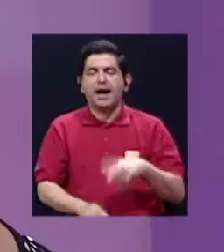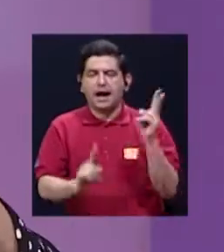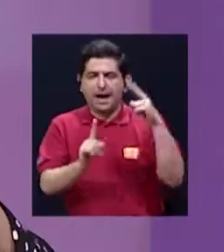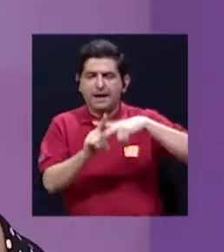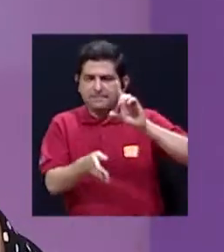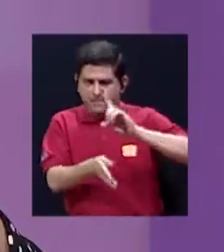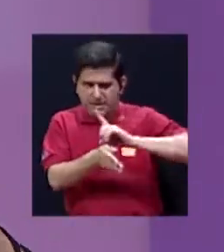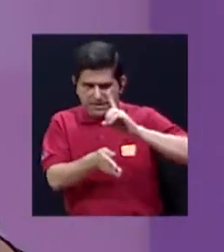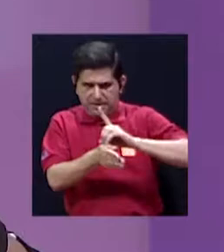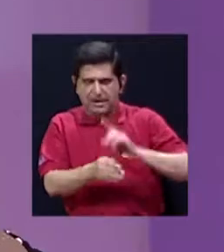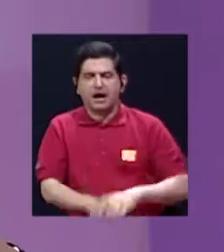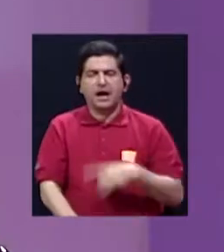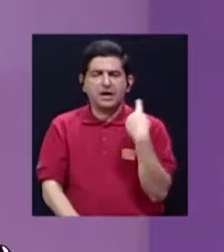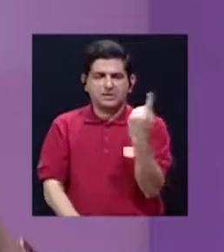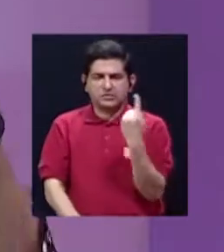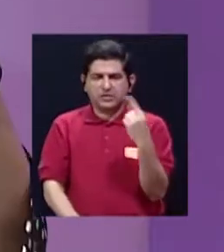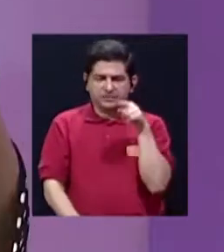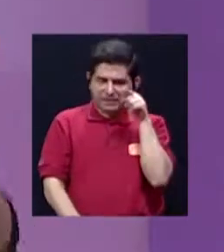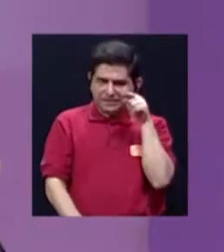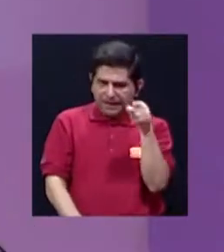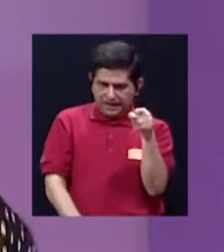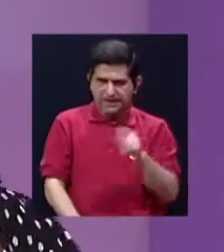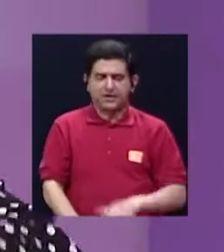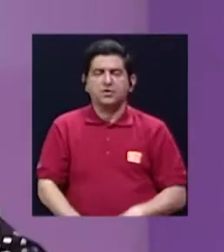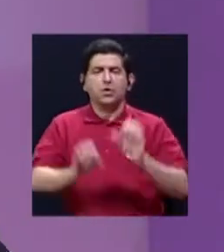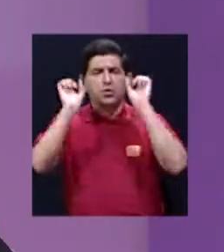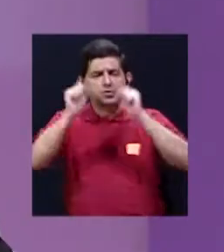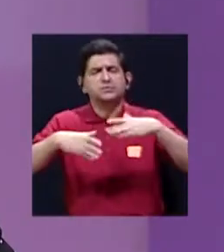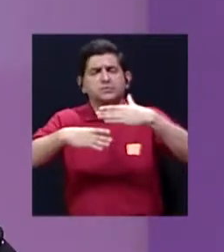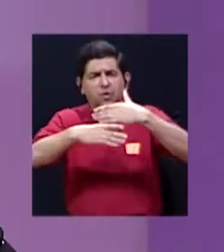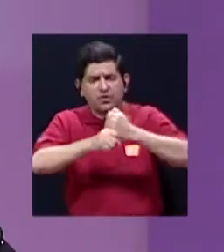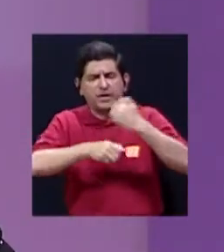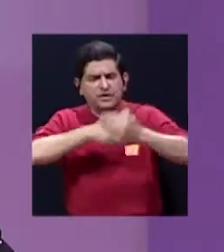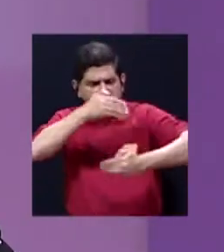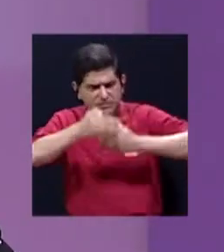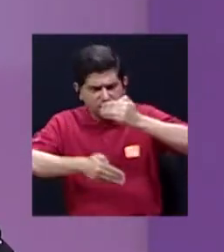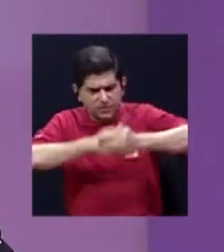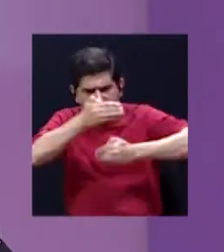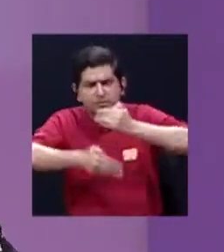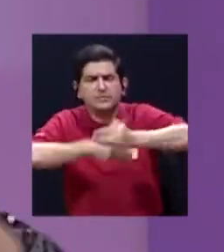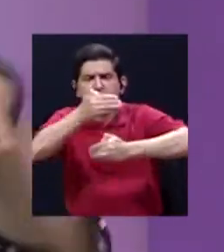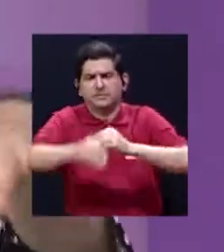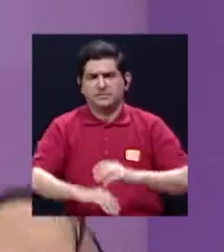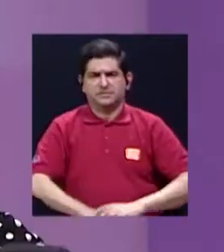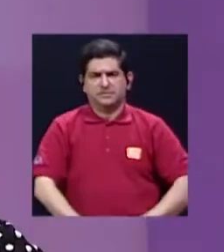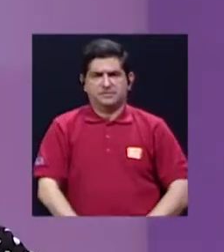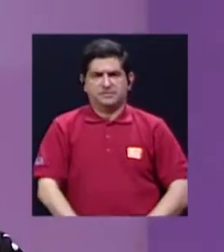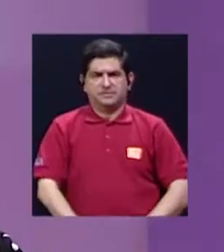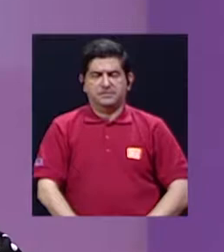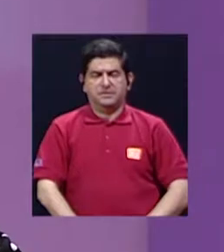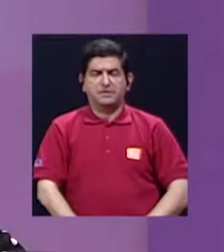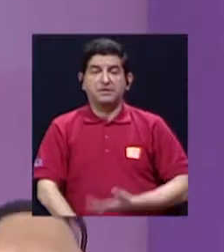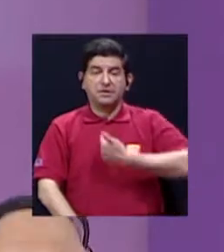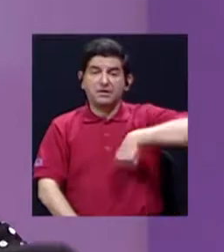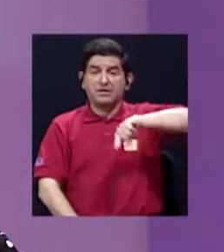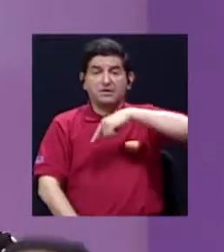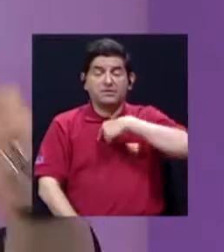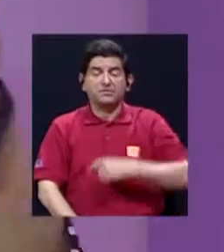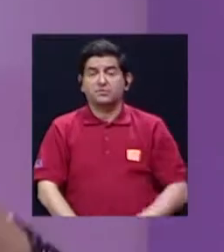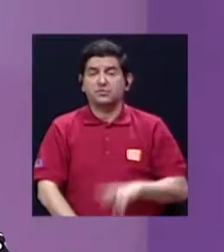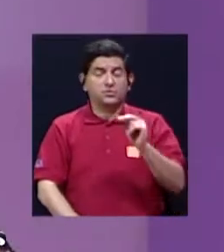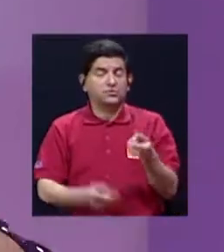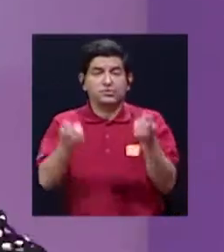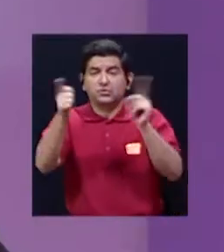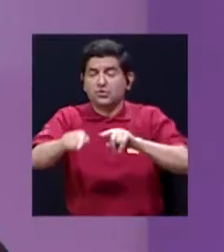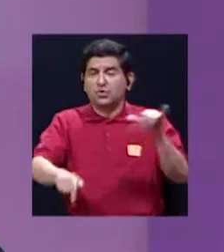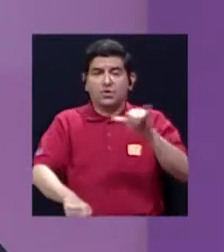sería solo para médicos y médicas para que puedan realizar este tipo de procedimiento y que no tengamos los casos